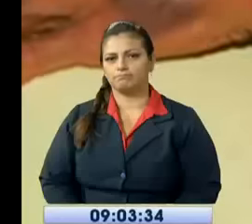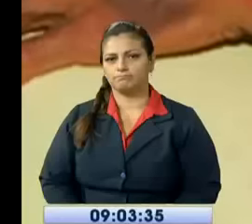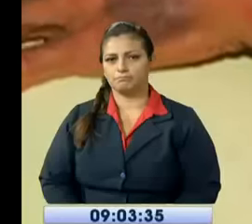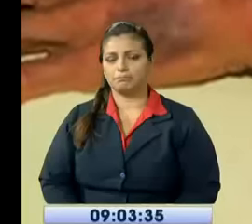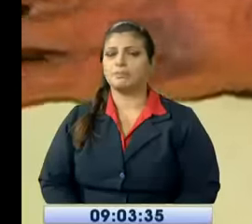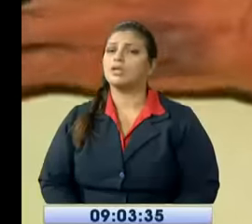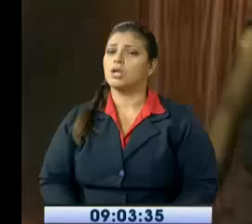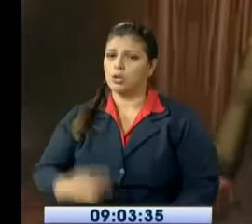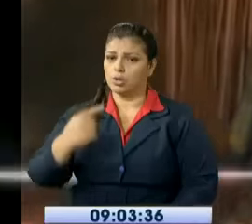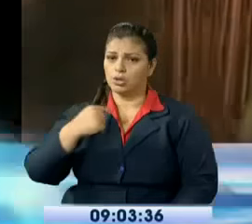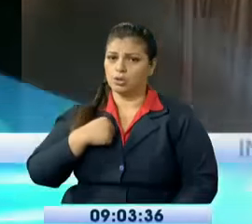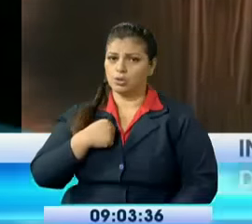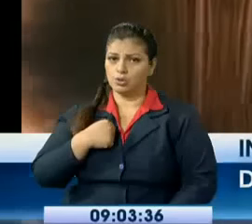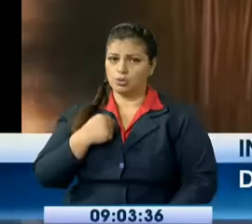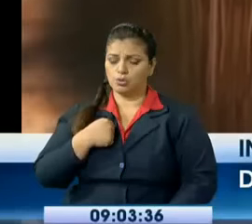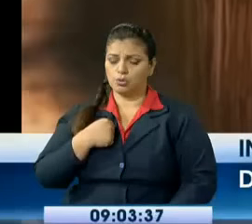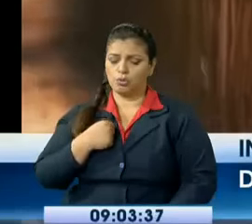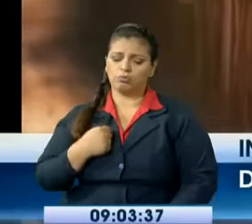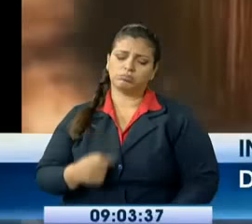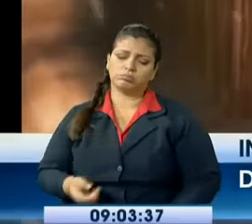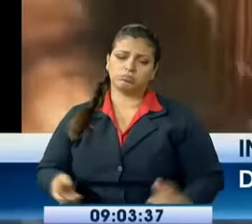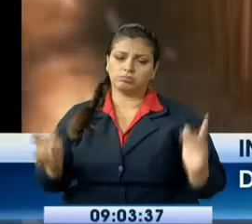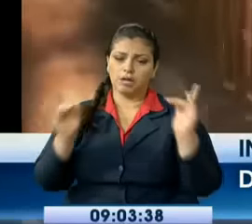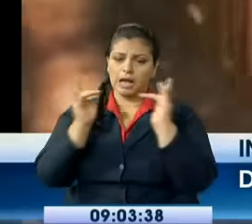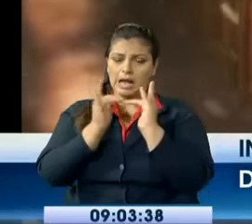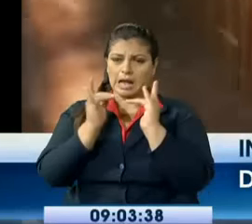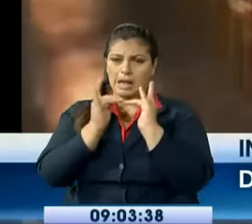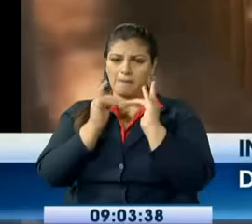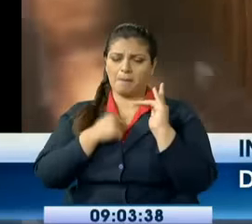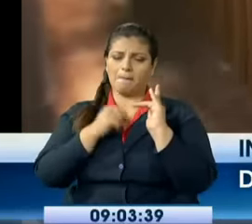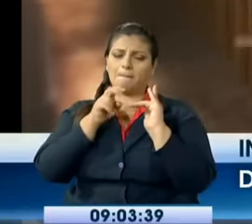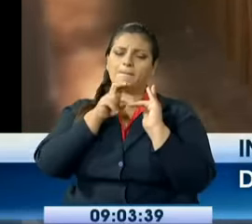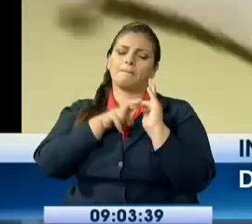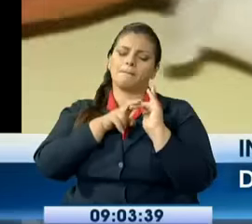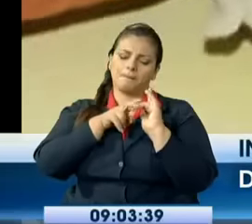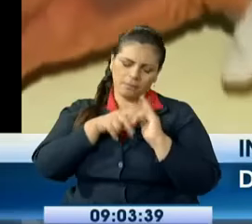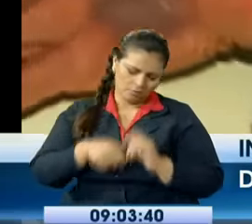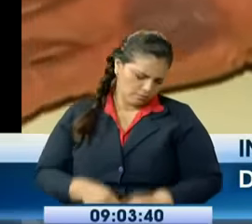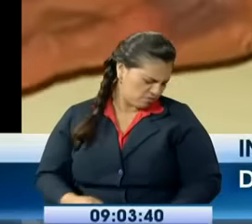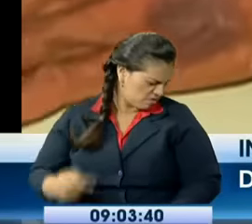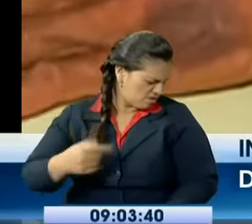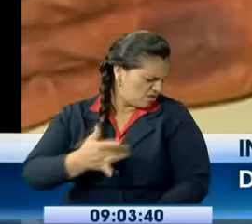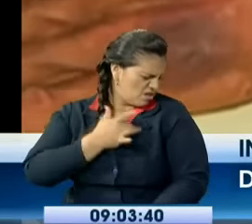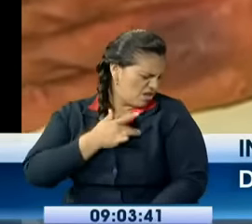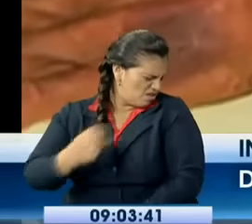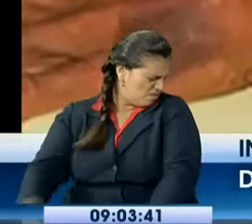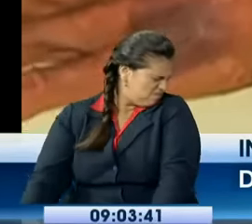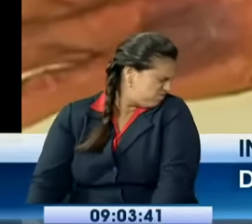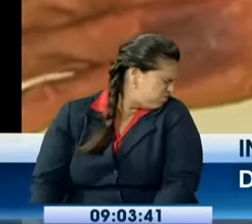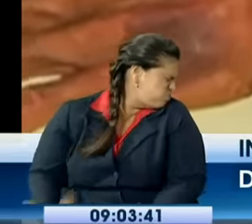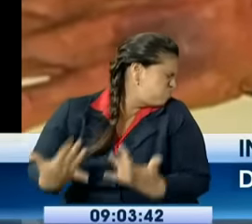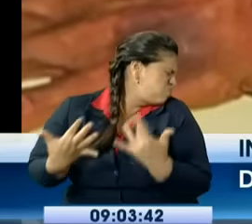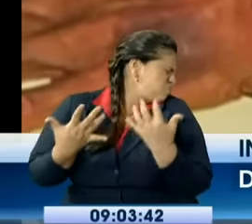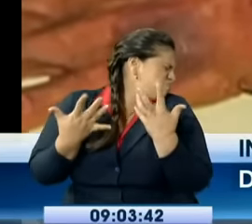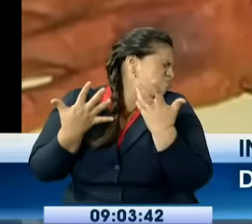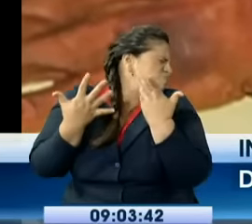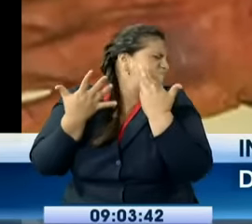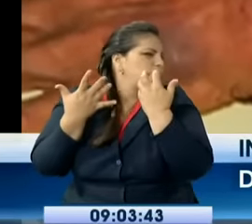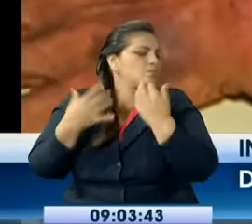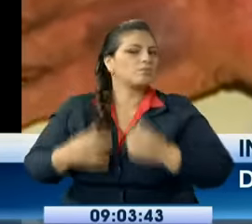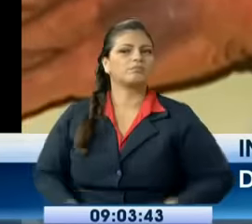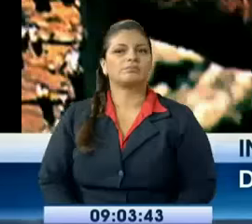me agaché, yo como que me di un fogonazo por debajo de la cama, ¿verdad? Todo esto me apañó toda la espalda. Adelina no sabe